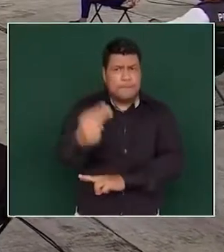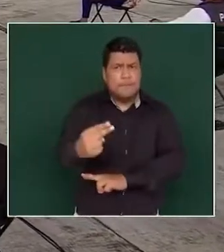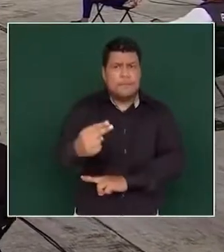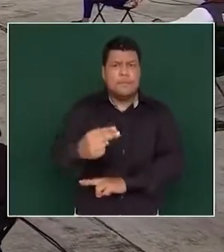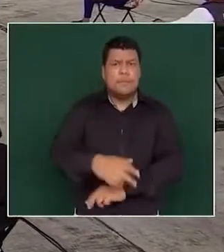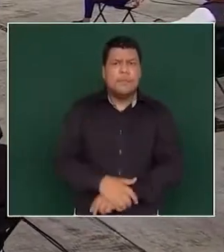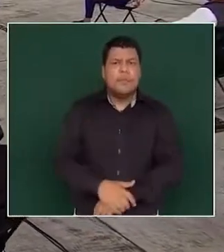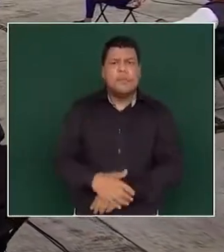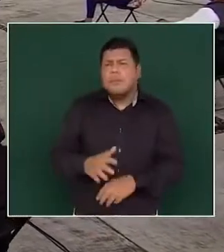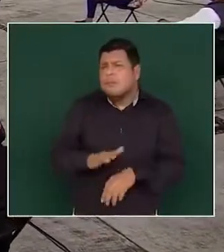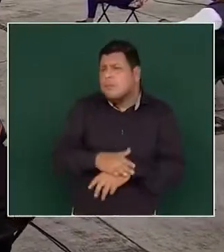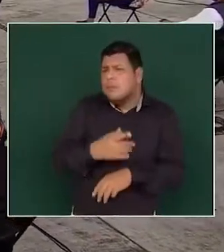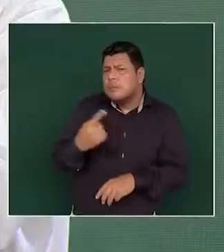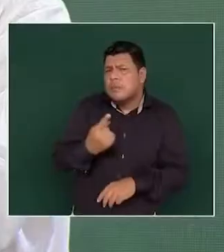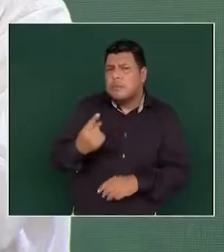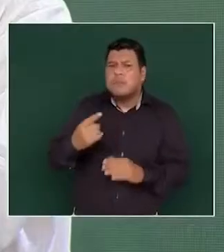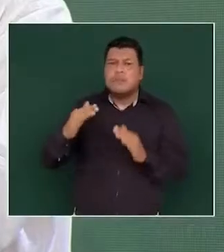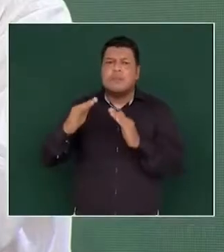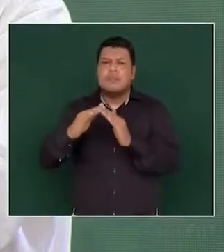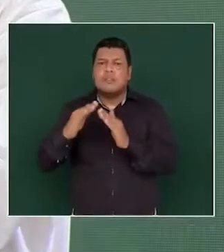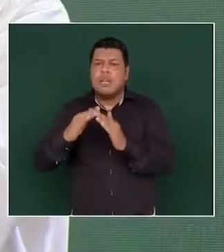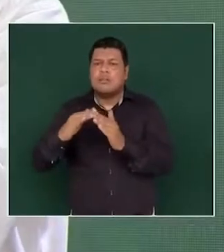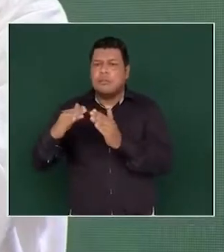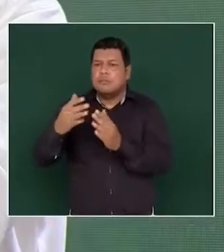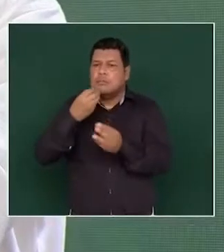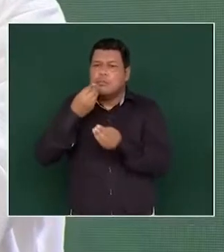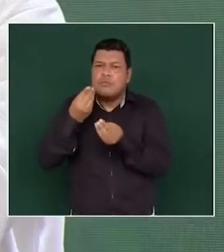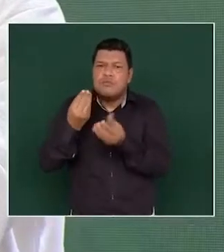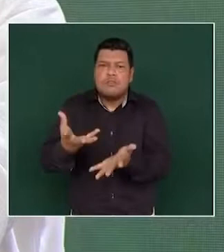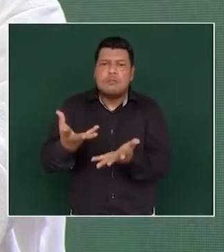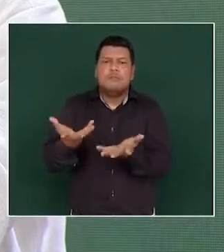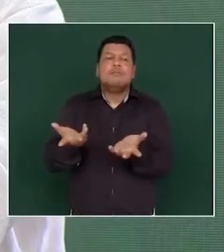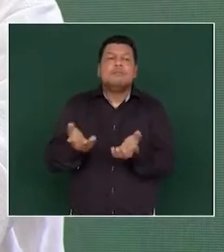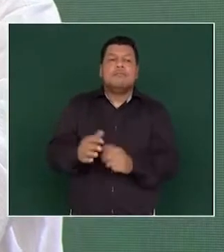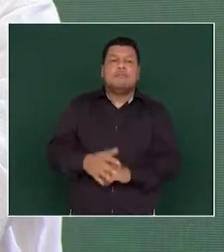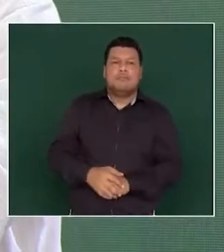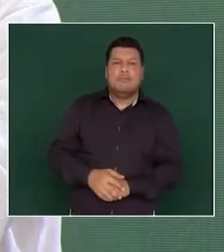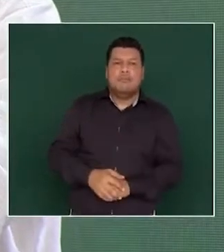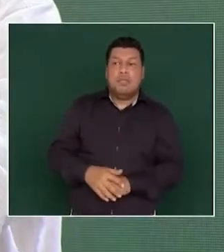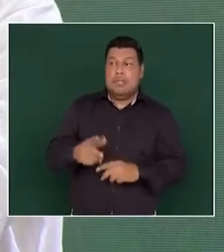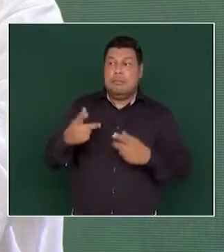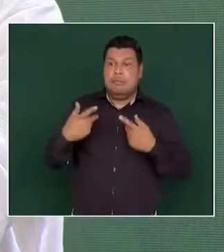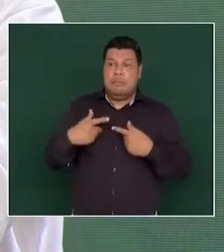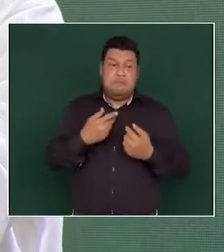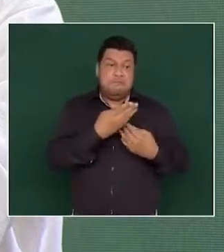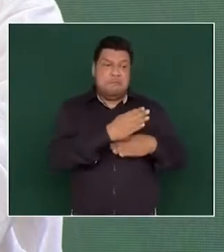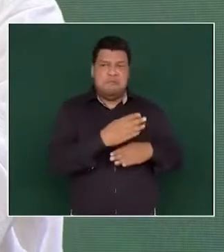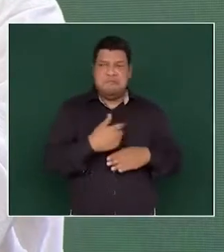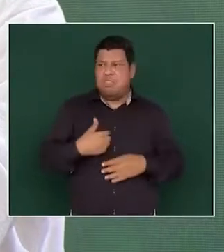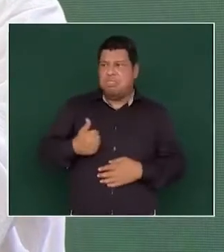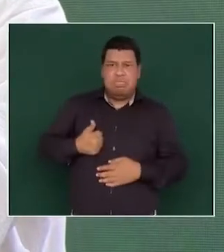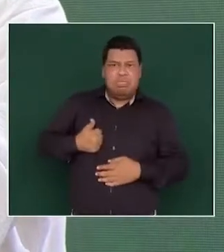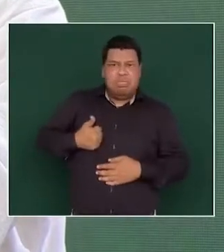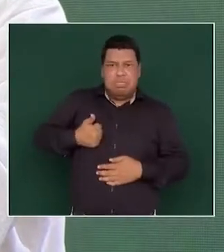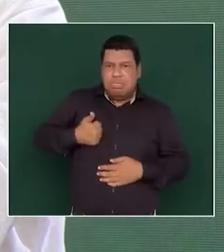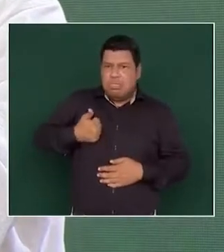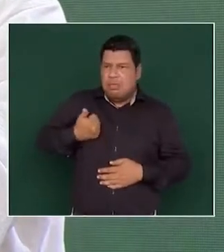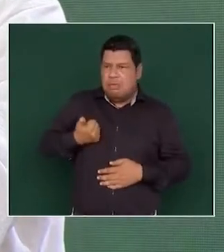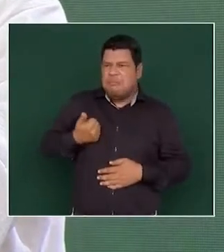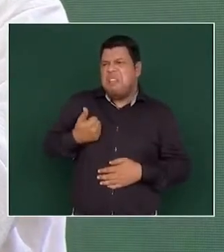Es lo que permite el sustento de la familia. Y no se puede